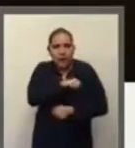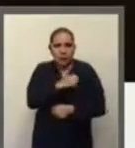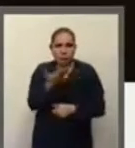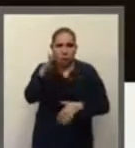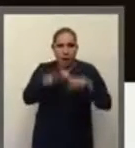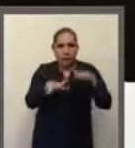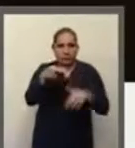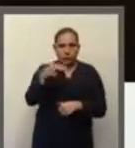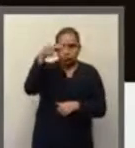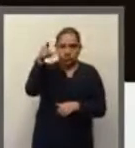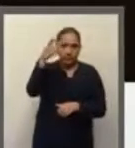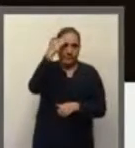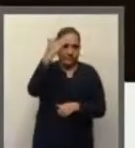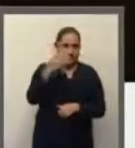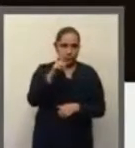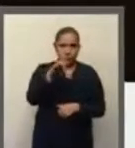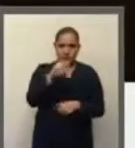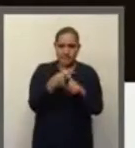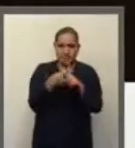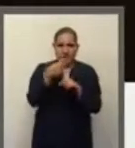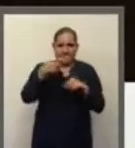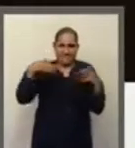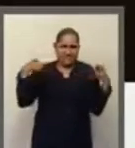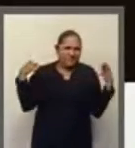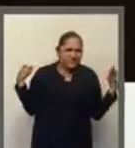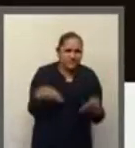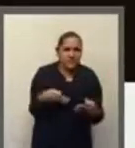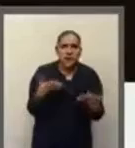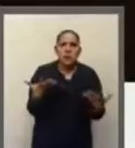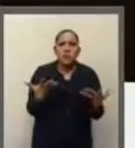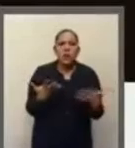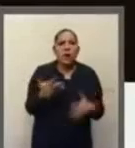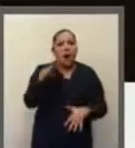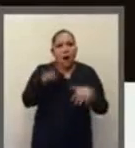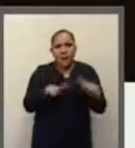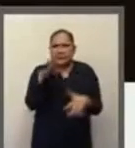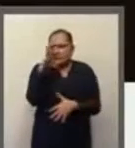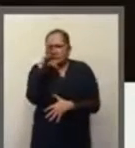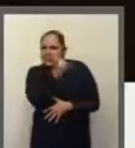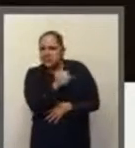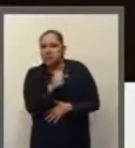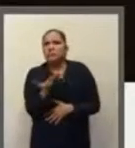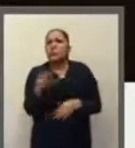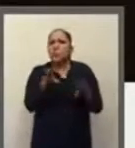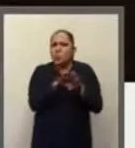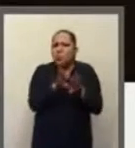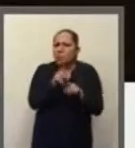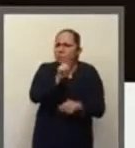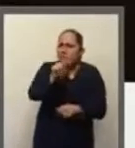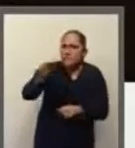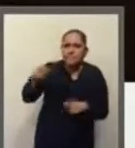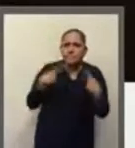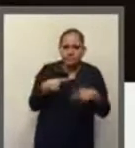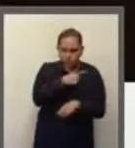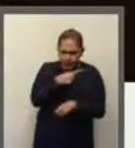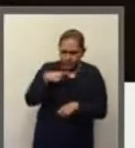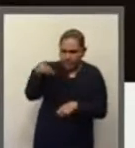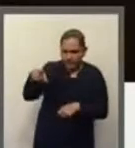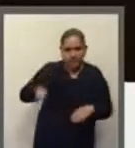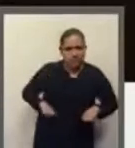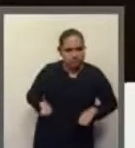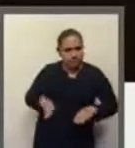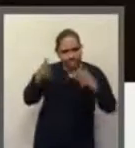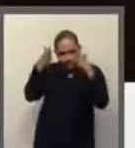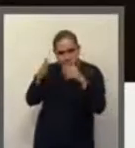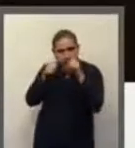los estados del norte, sin perder de vista que ningún individuo o grupo debe lucrar con esto.